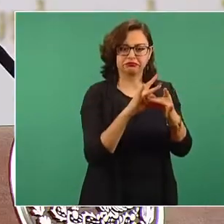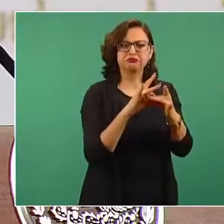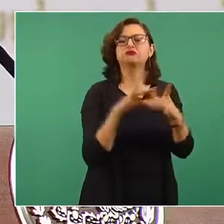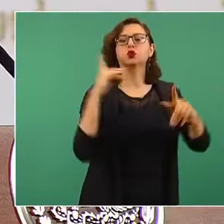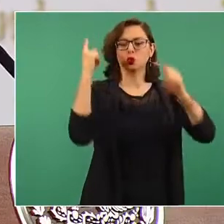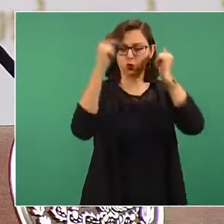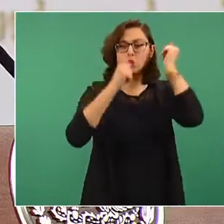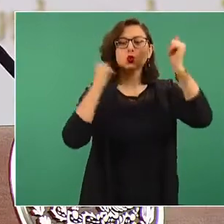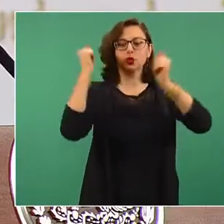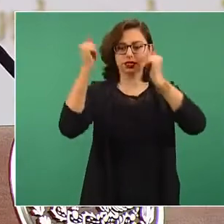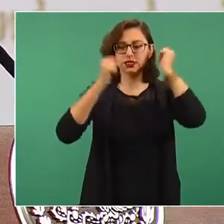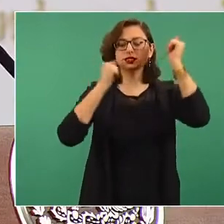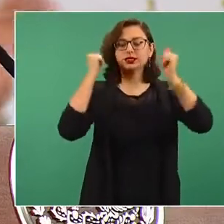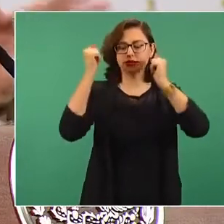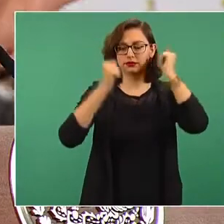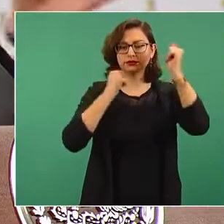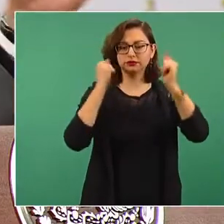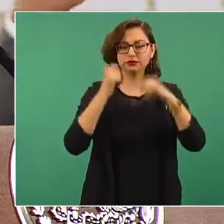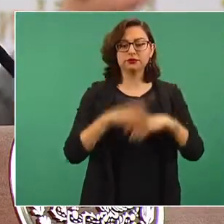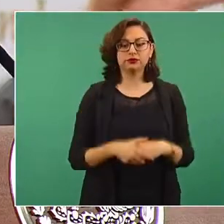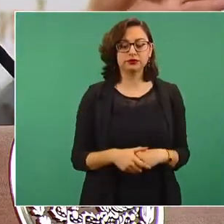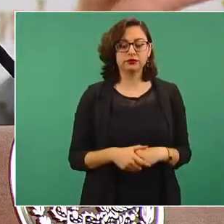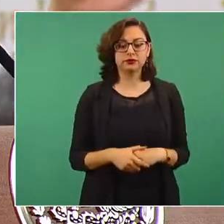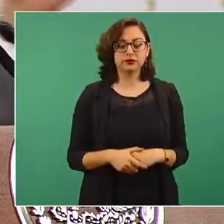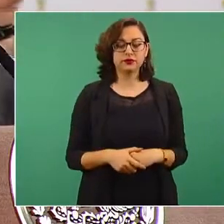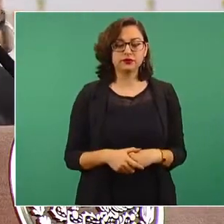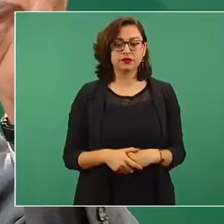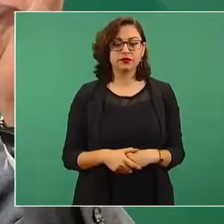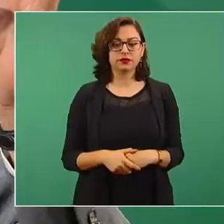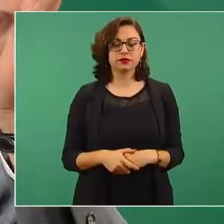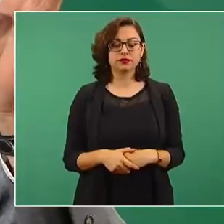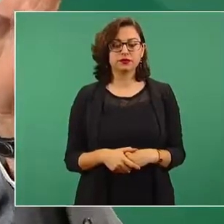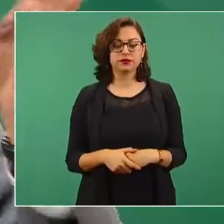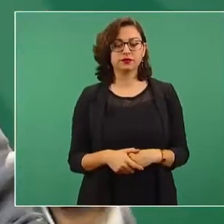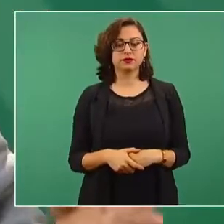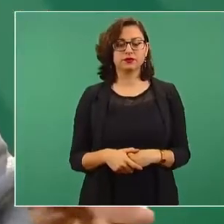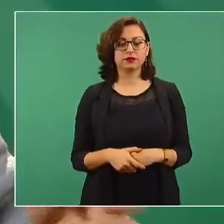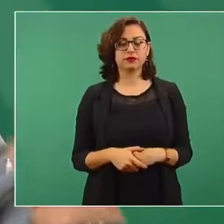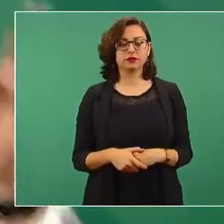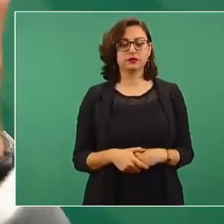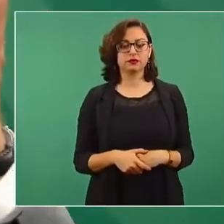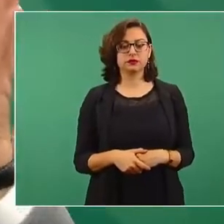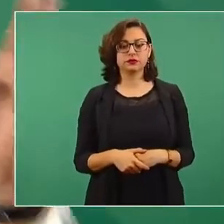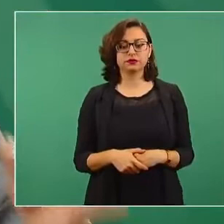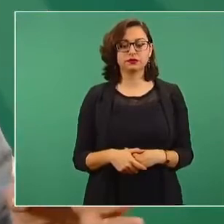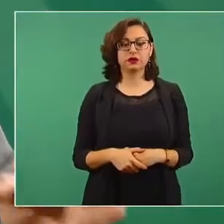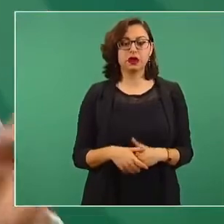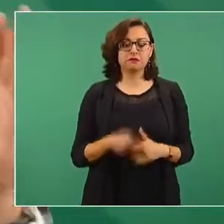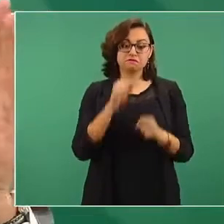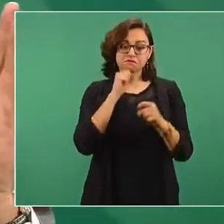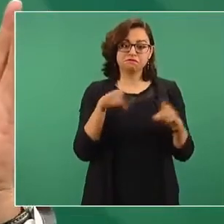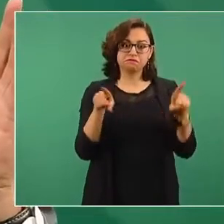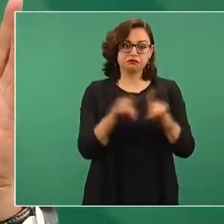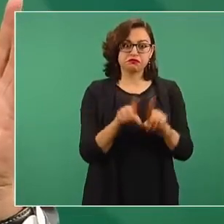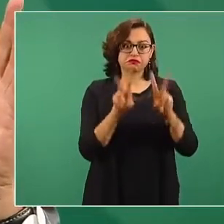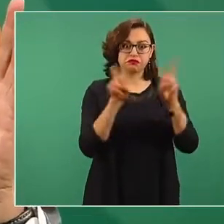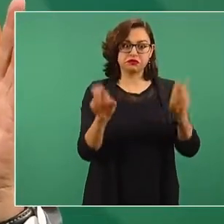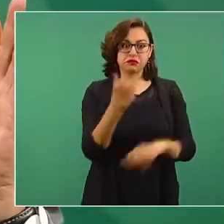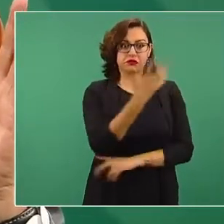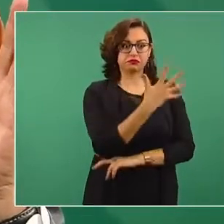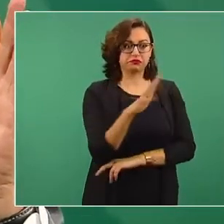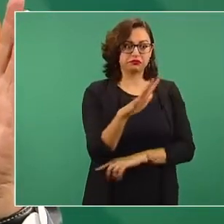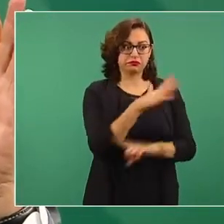turístico, desde luego con la vertiente de la sustentabilidad,